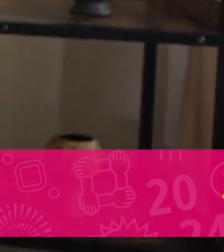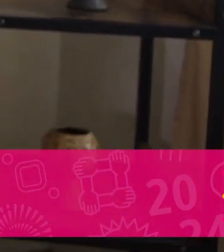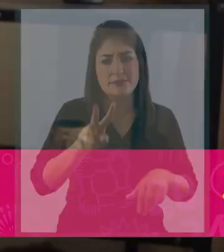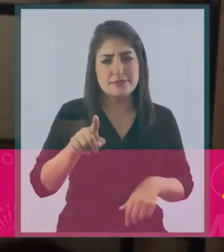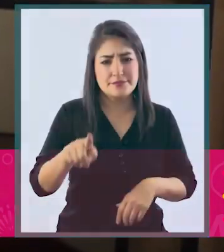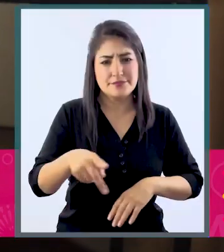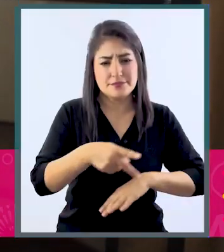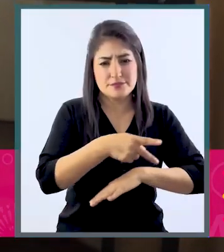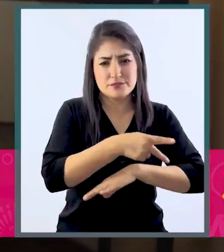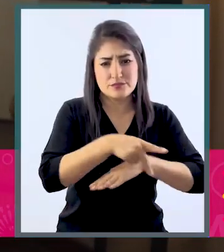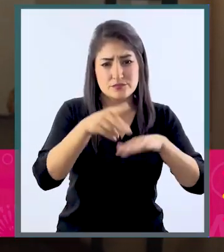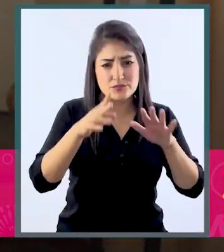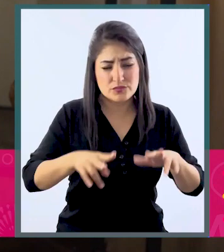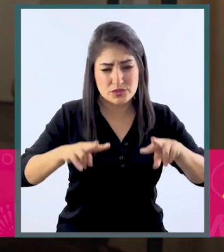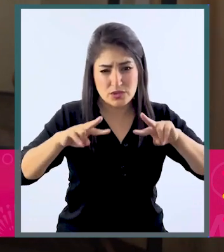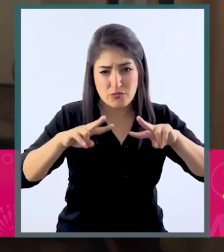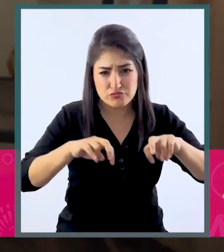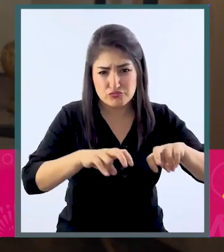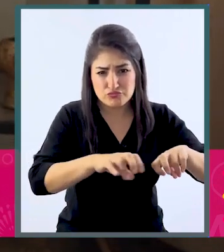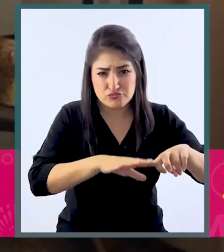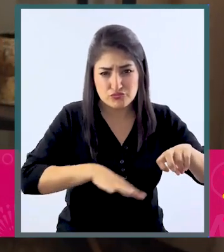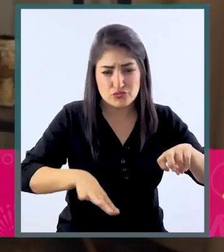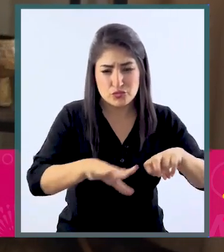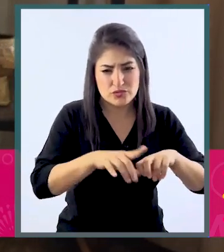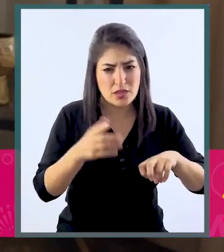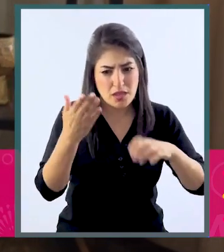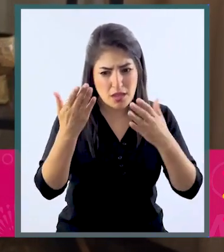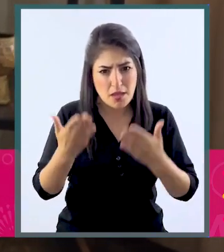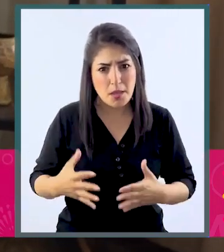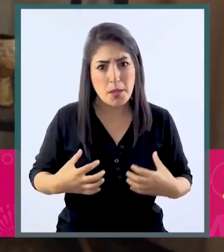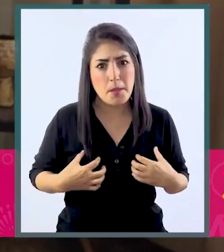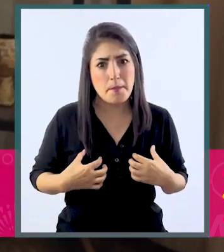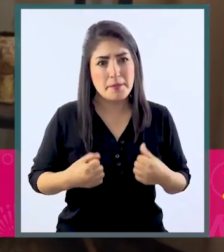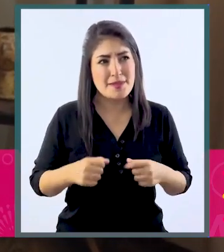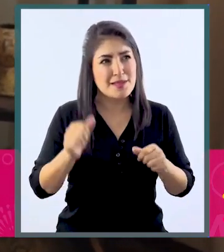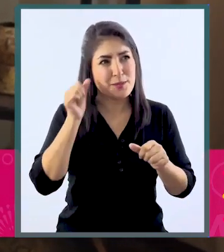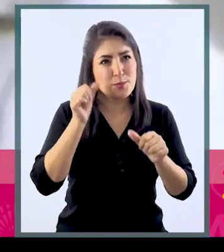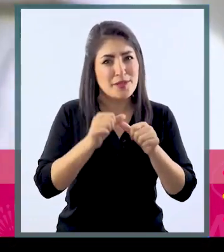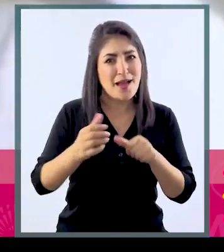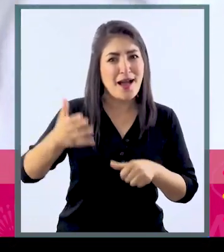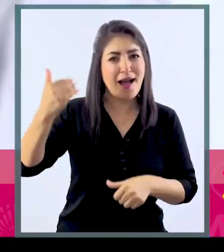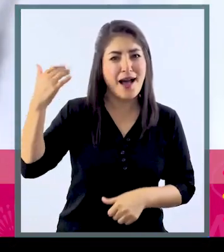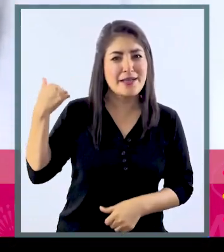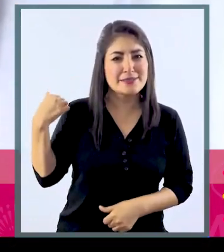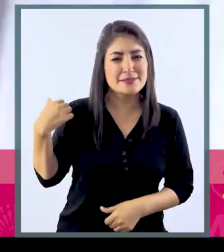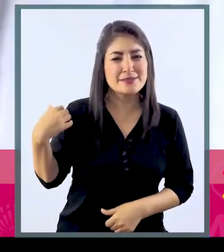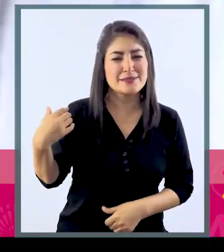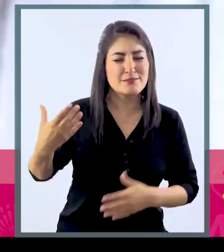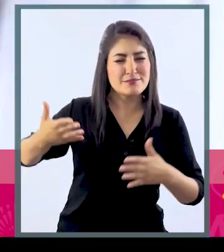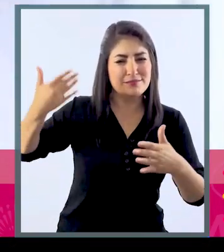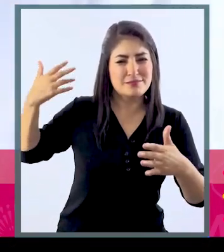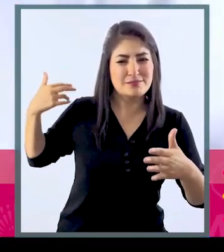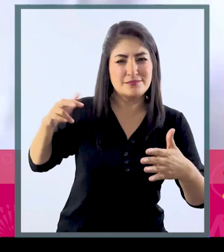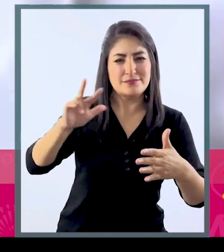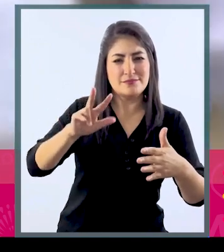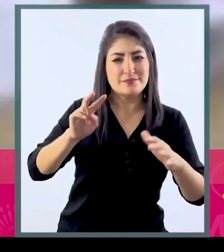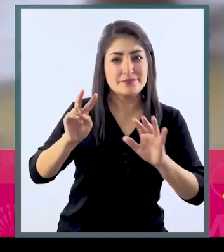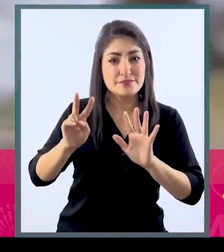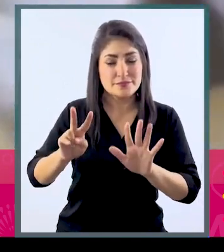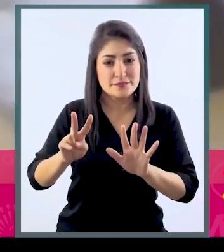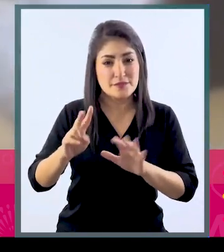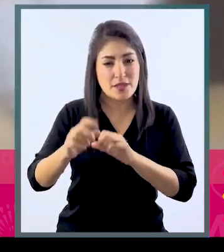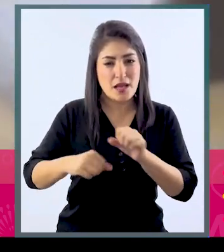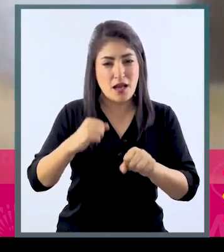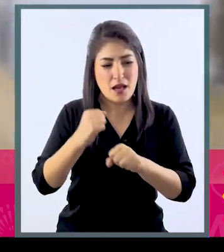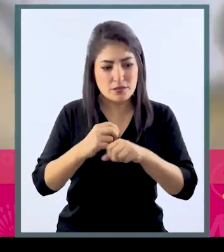A sus 72 años, el arqueólogo Walter Alba conserva la vitalidad de aquel joven que hace 37